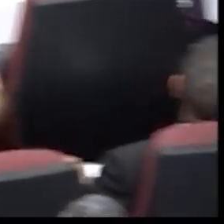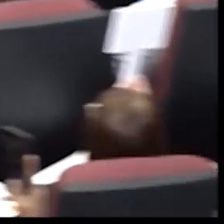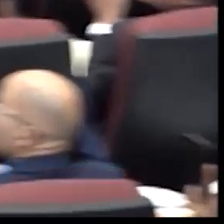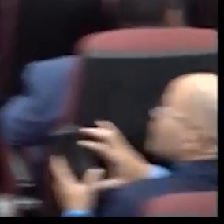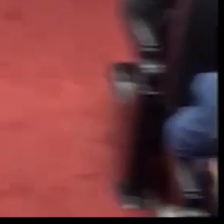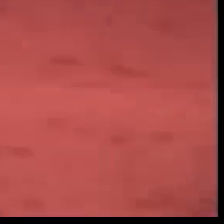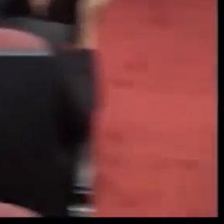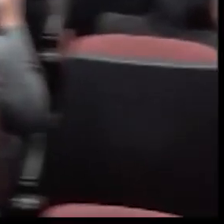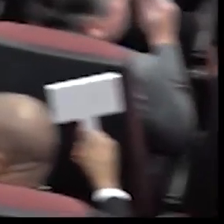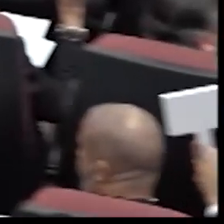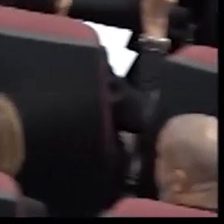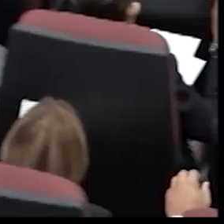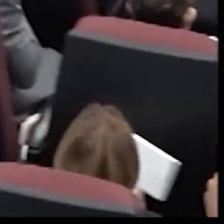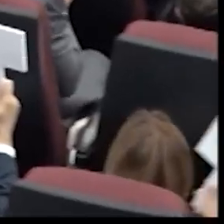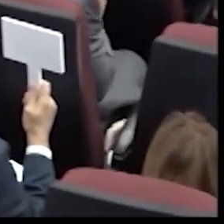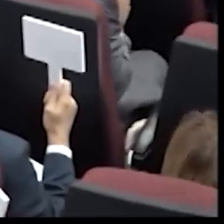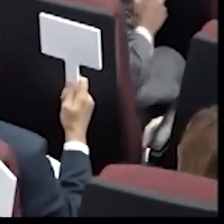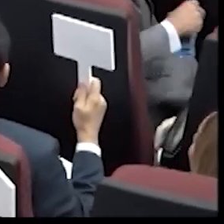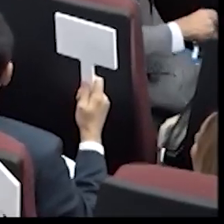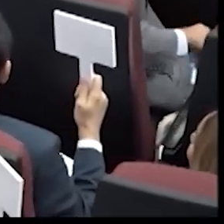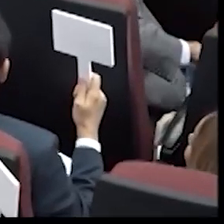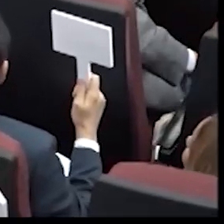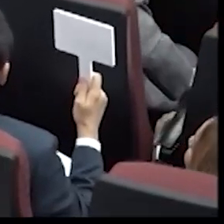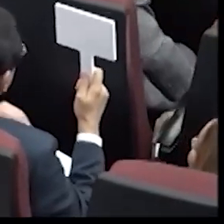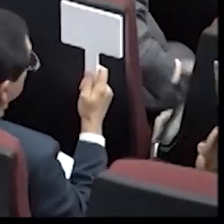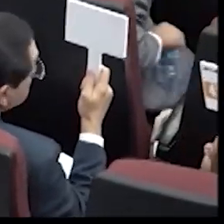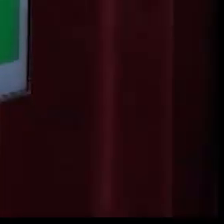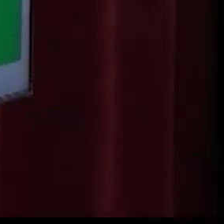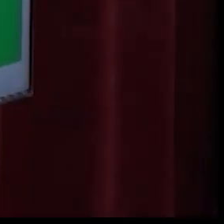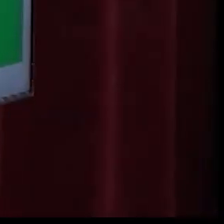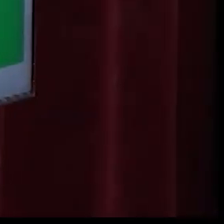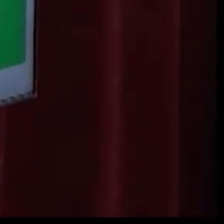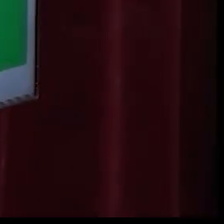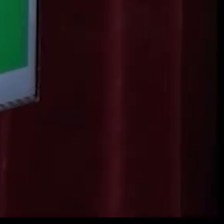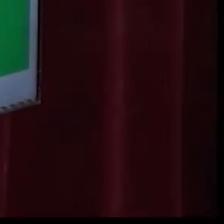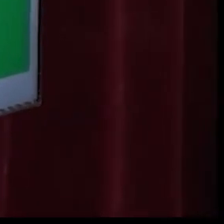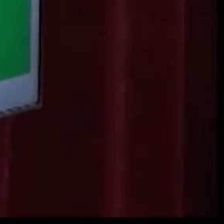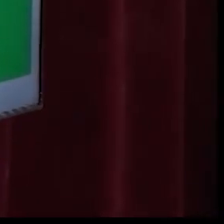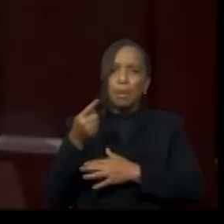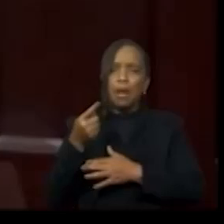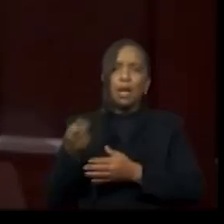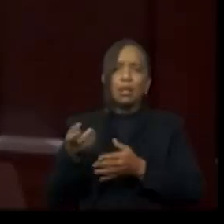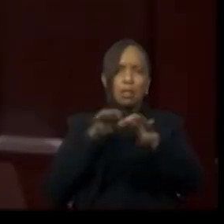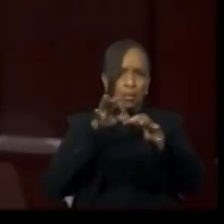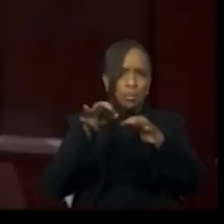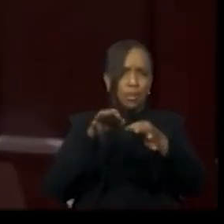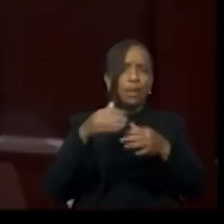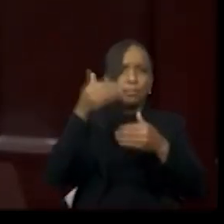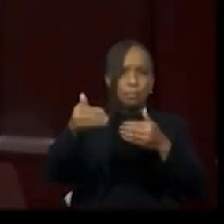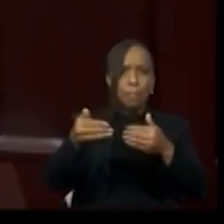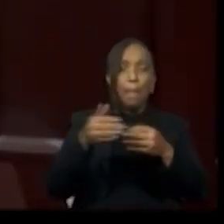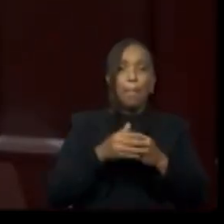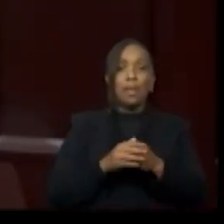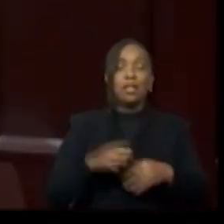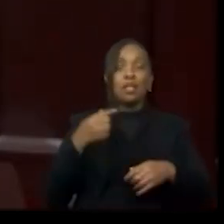inhabilitar la necesidad de un referéndum aprobatorio en el proceso de conocimiento para la reforma a Los dominicanos y a Los